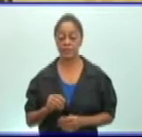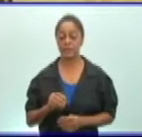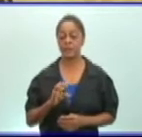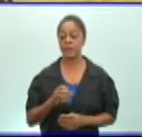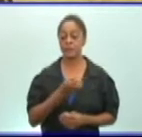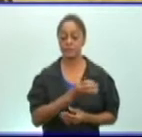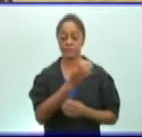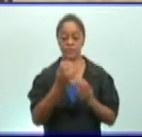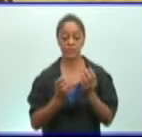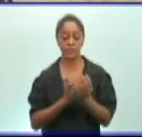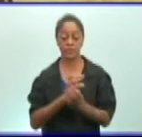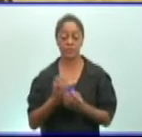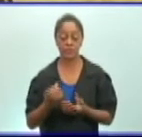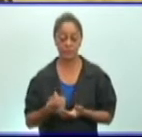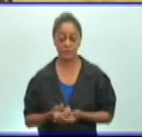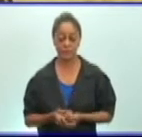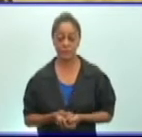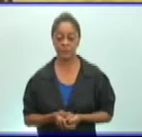vid,